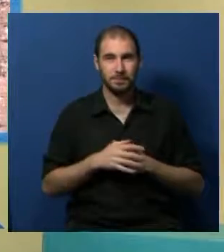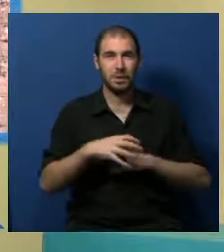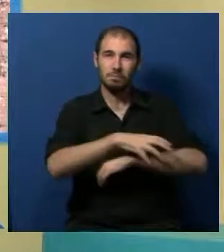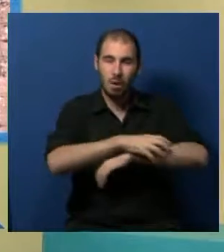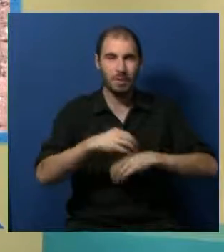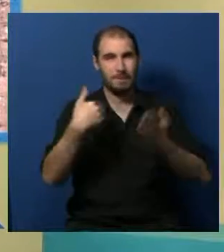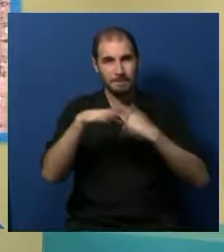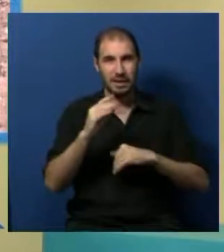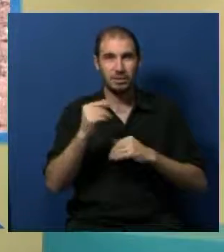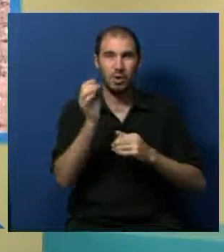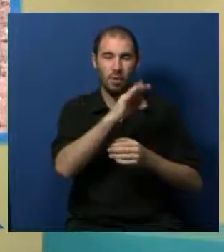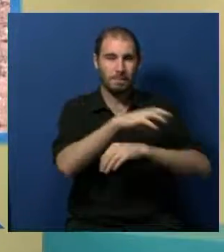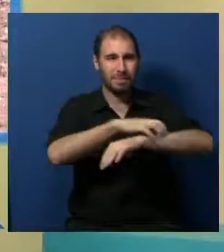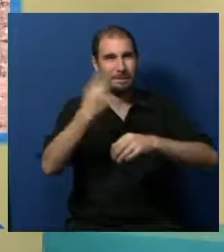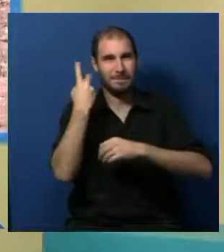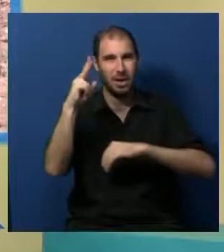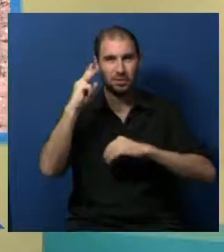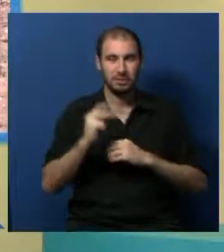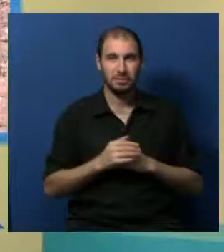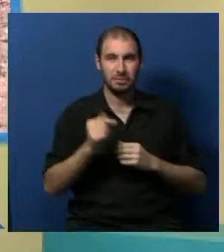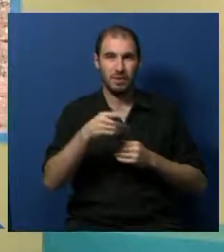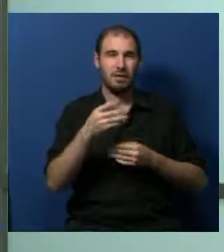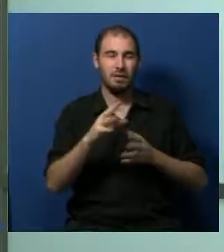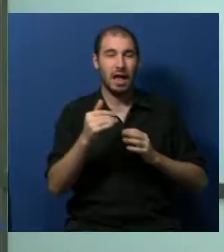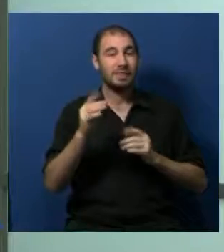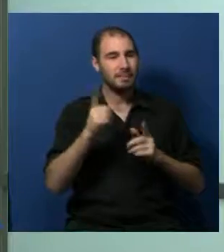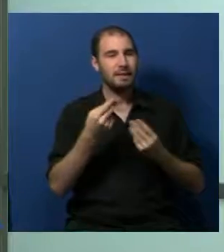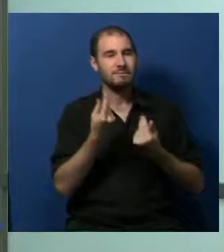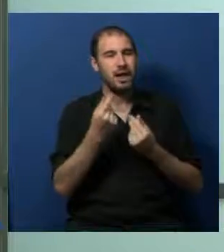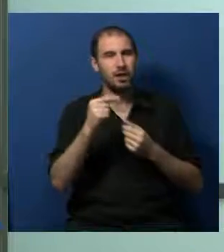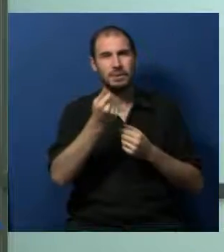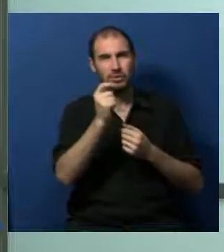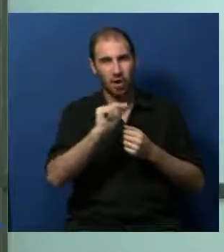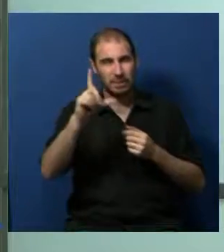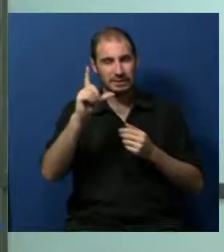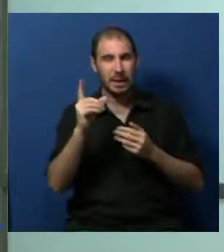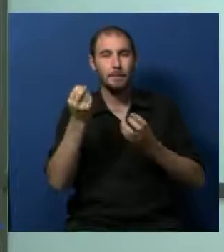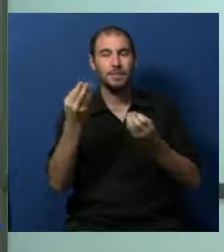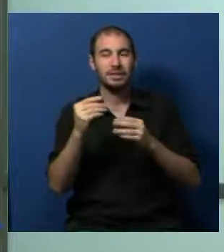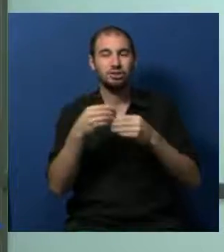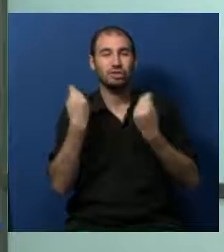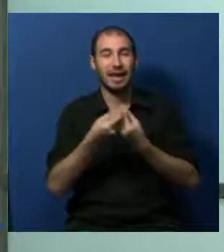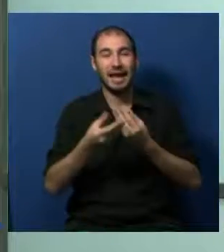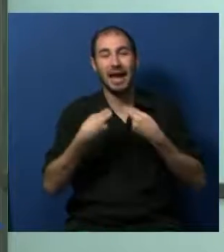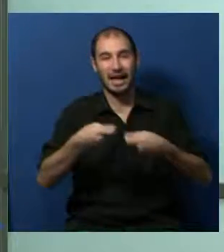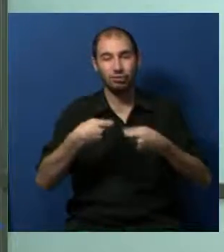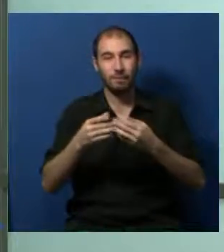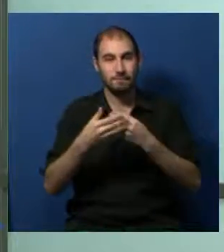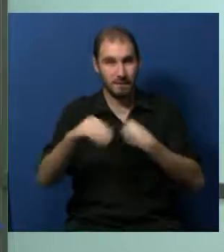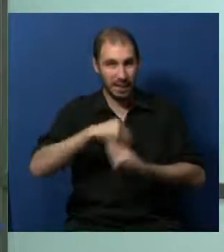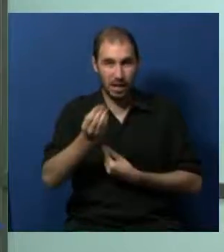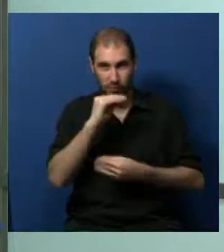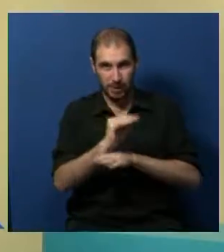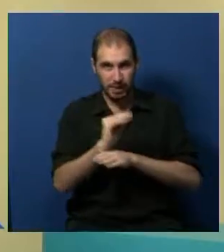pobres o nuevos indigentes en este último año de gestión. Y además del valor de la inflación se toma por la canasta básica total y la canasta básica alimentaria,